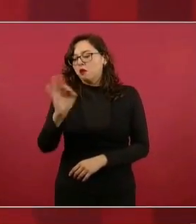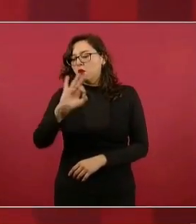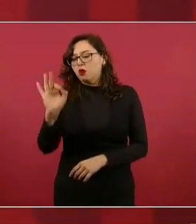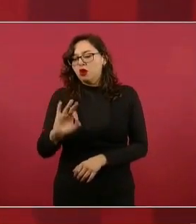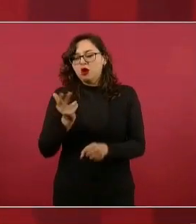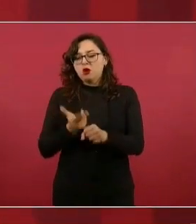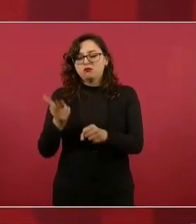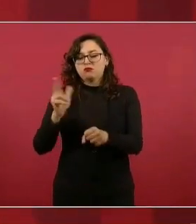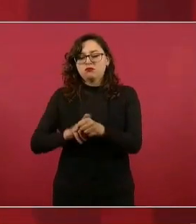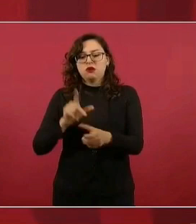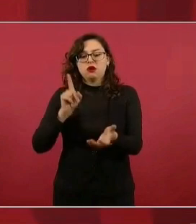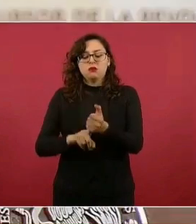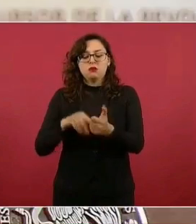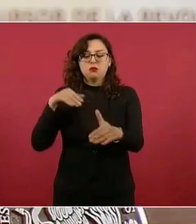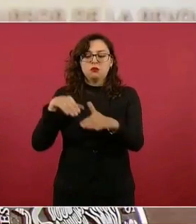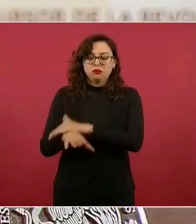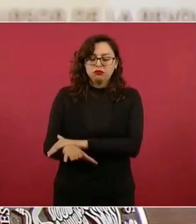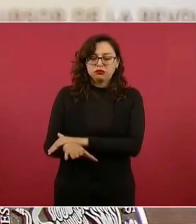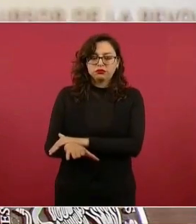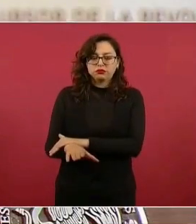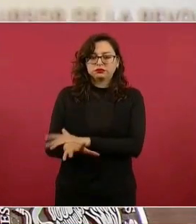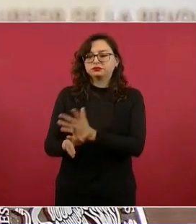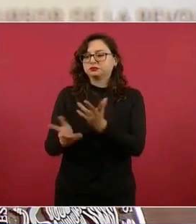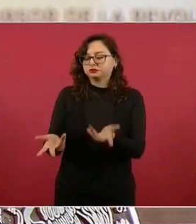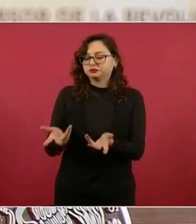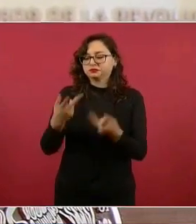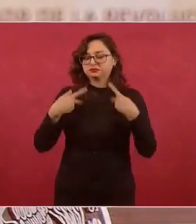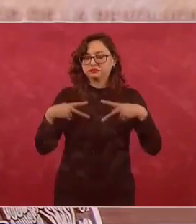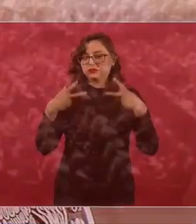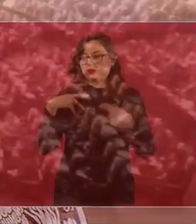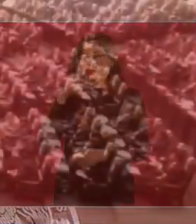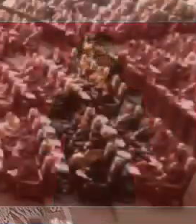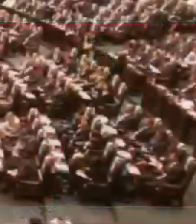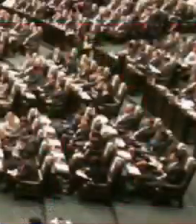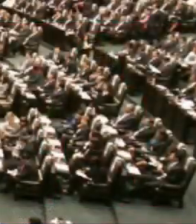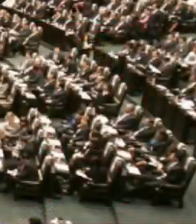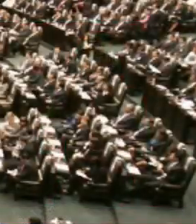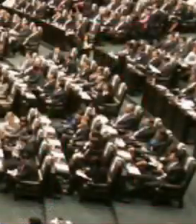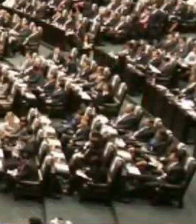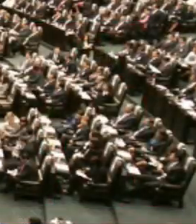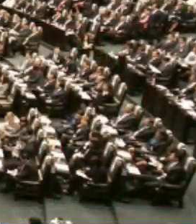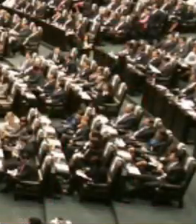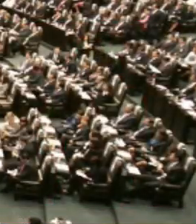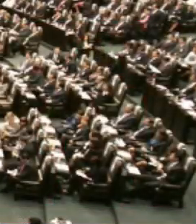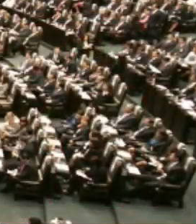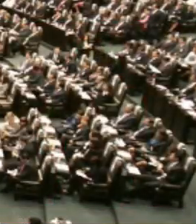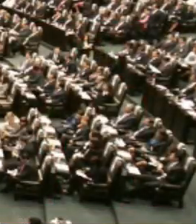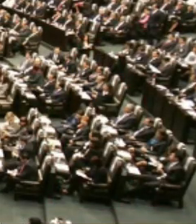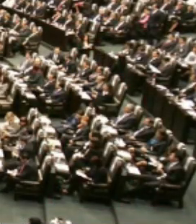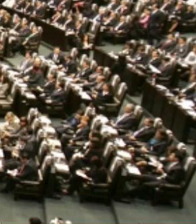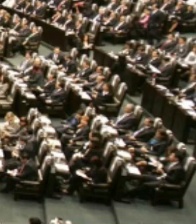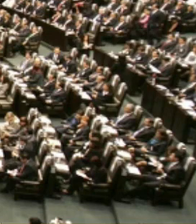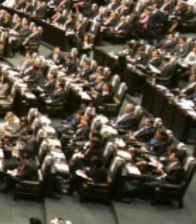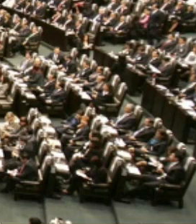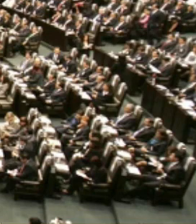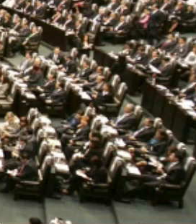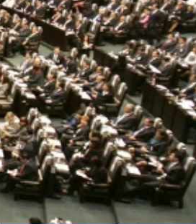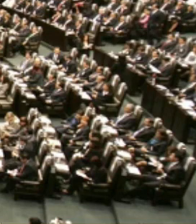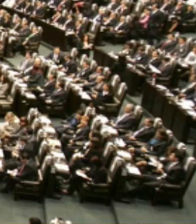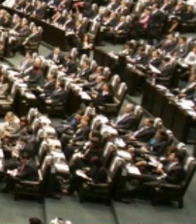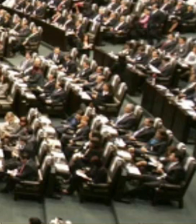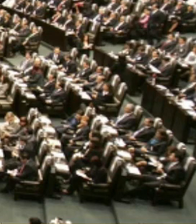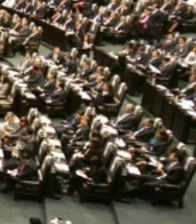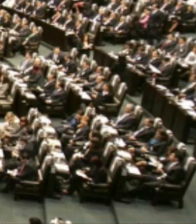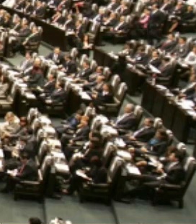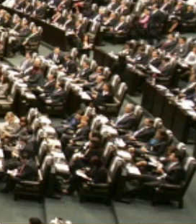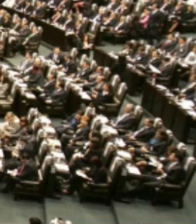en su gobierno sí hay autoridad moral y política porque no establecen relaciones con el crimen. Dijo que el principal violador